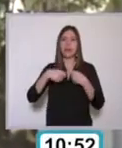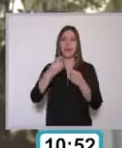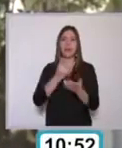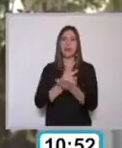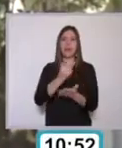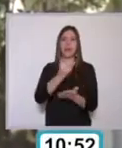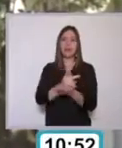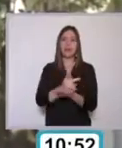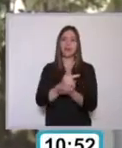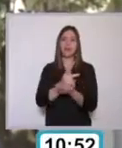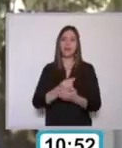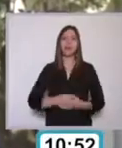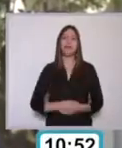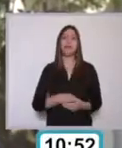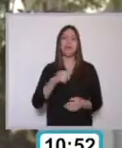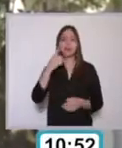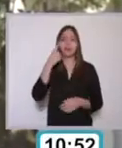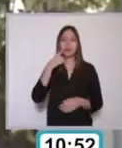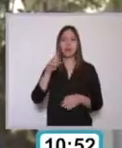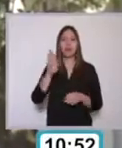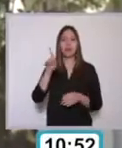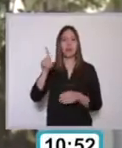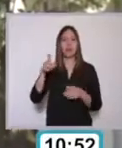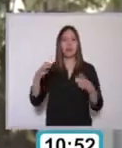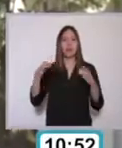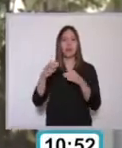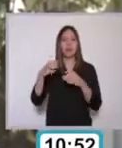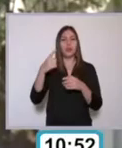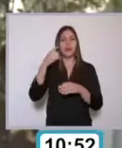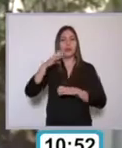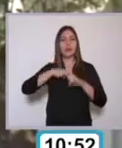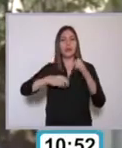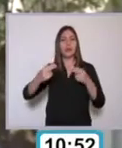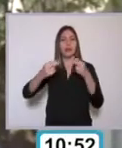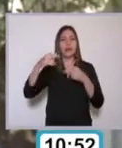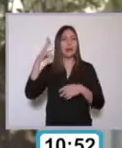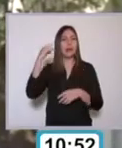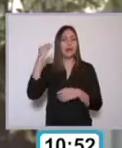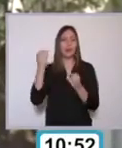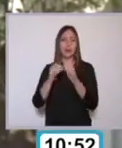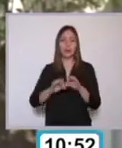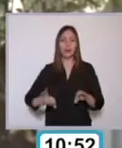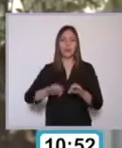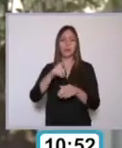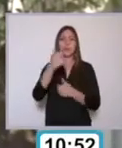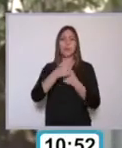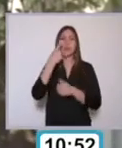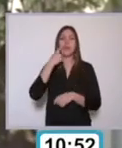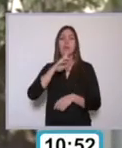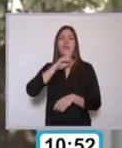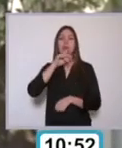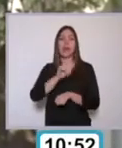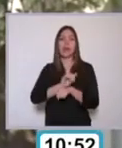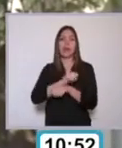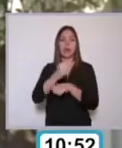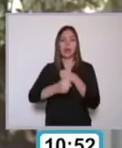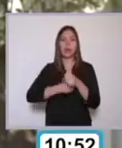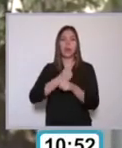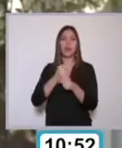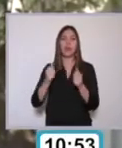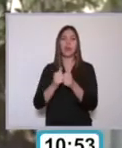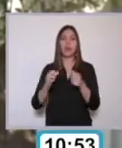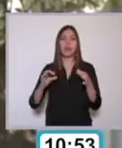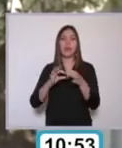una cadena muy importante también radial a nivel latinoamericano. Estuvimos nominados a Mejor Artista del Año con